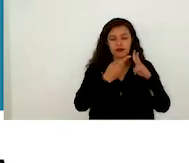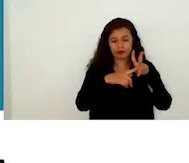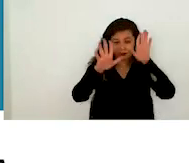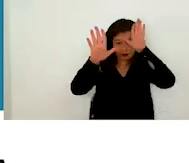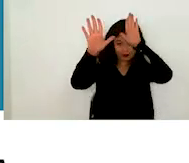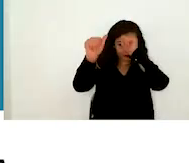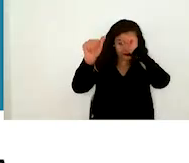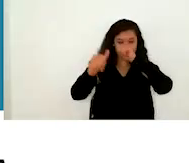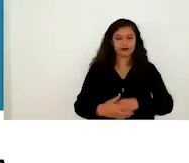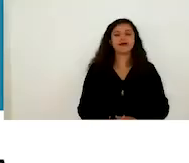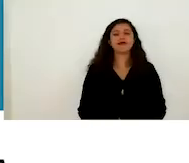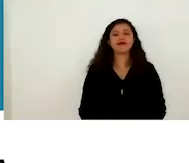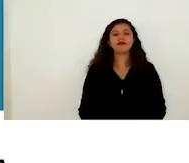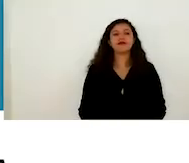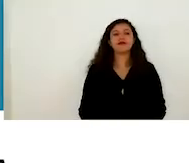acuerdo